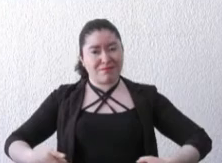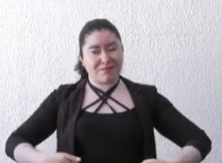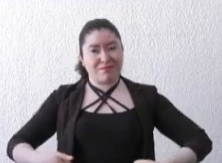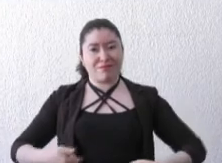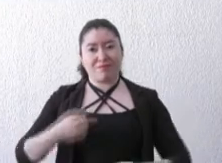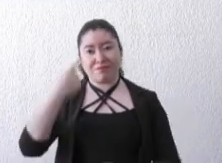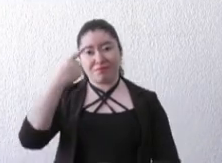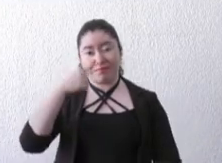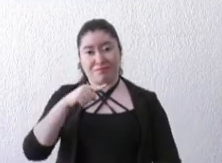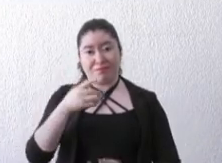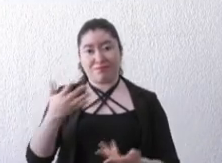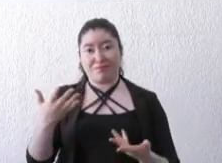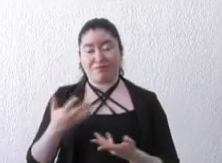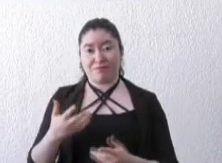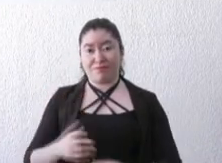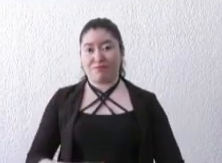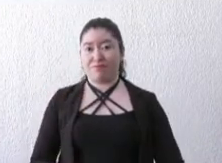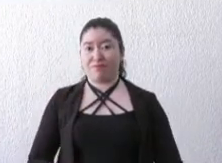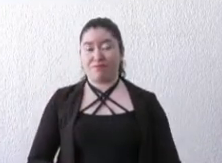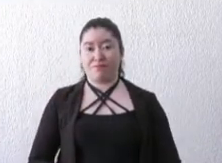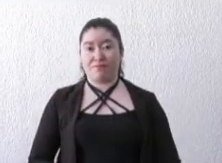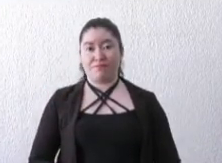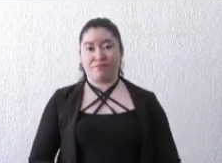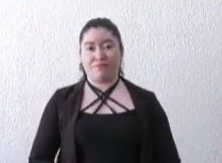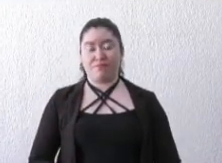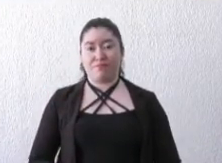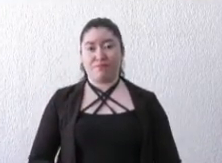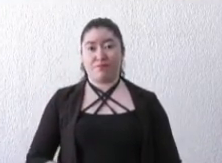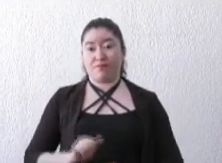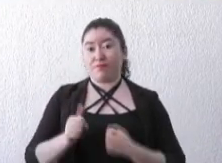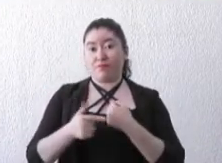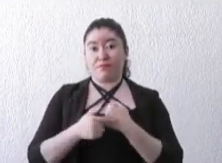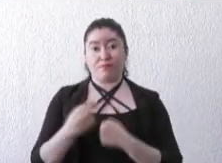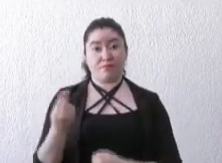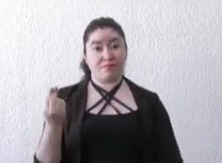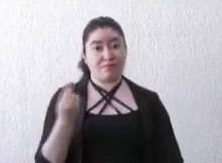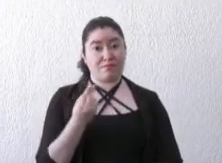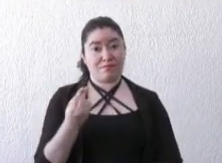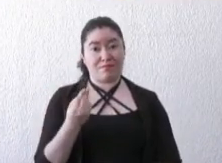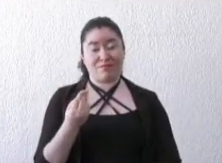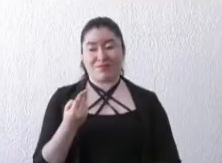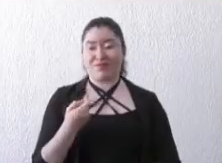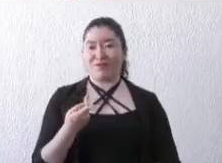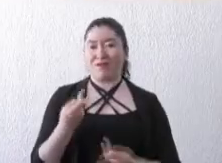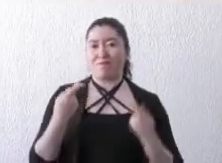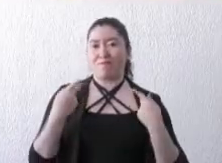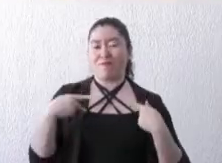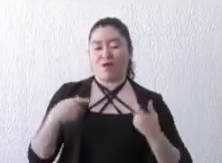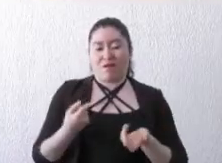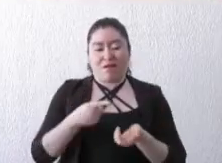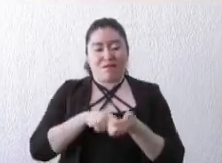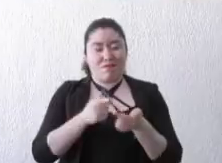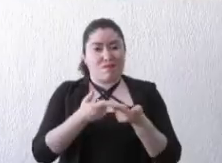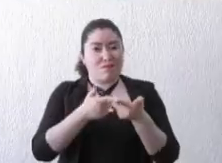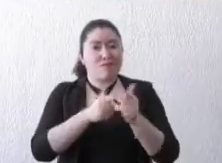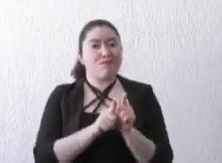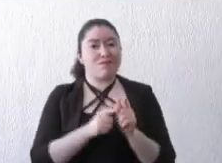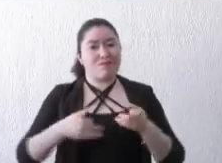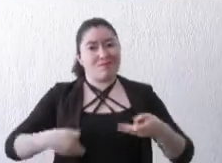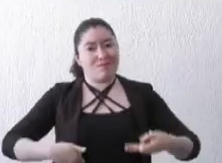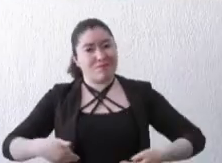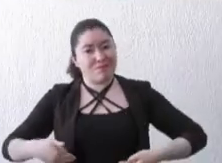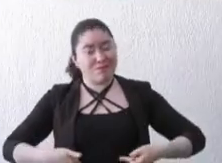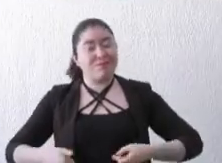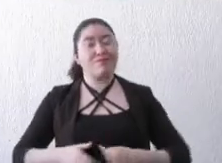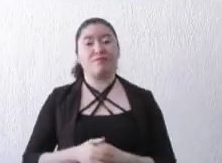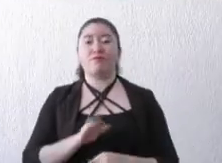pueda convertirse en lo que necesita la acción escénica. Puede ser un foro con